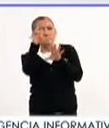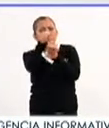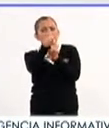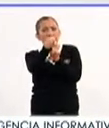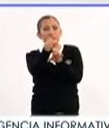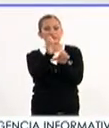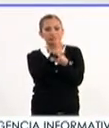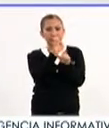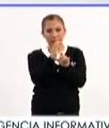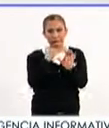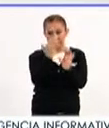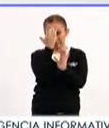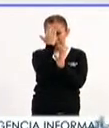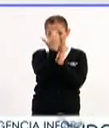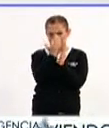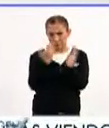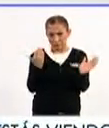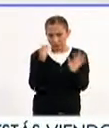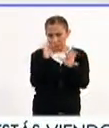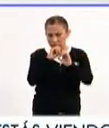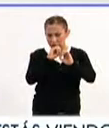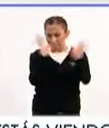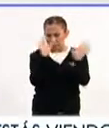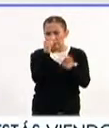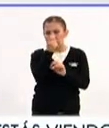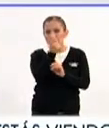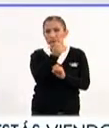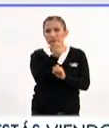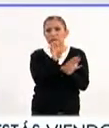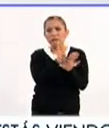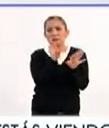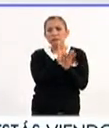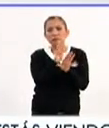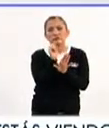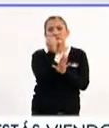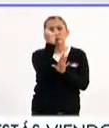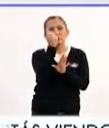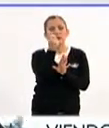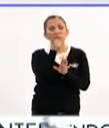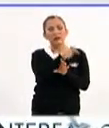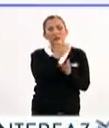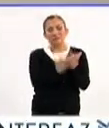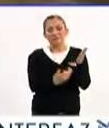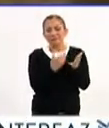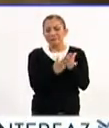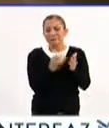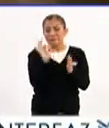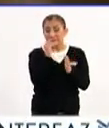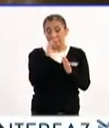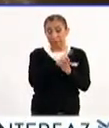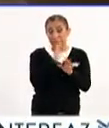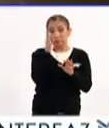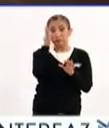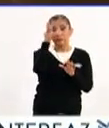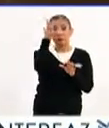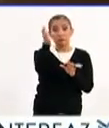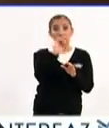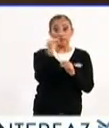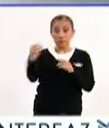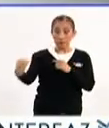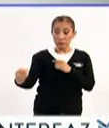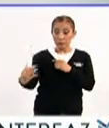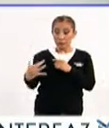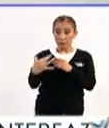tenía entonces ya un conocimiento detallado de cómo la teoría predecía lo que podía suceder en caso de que nos